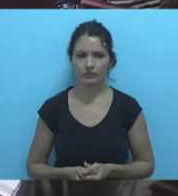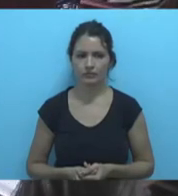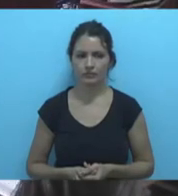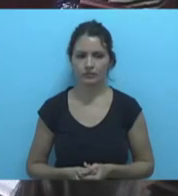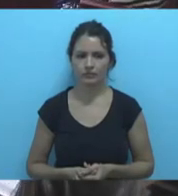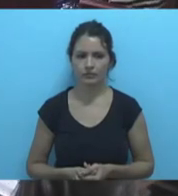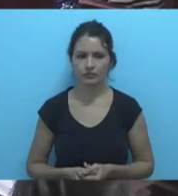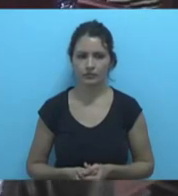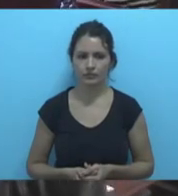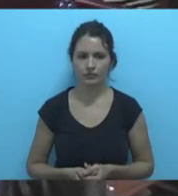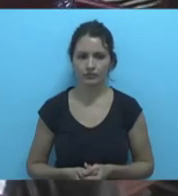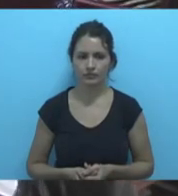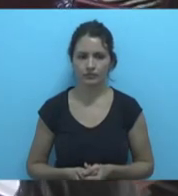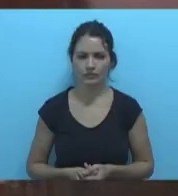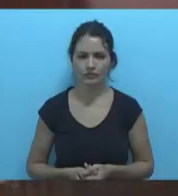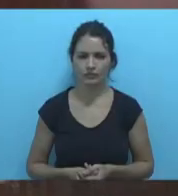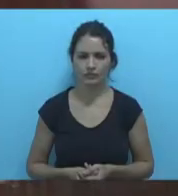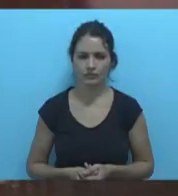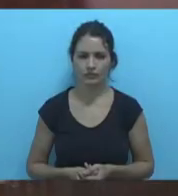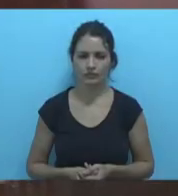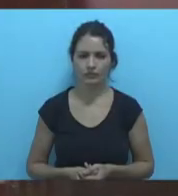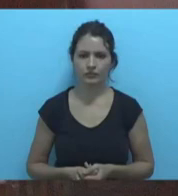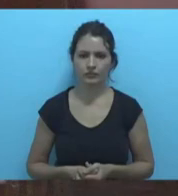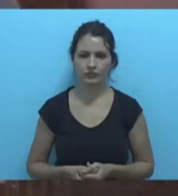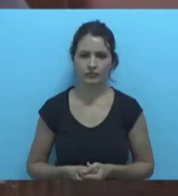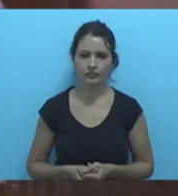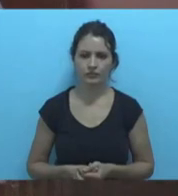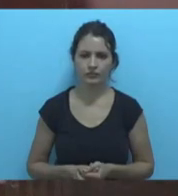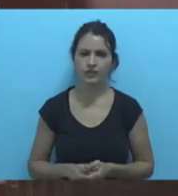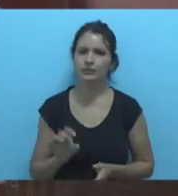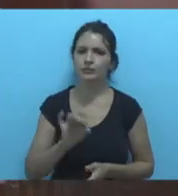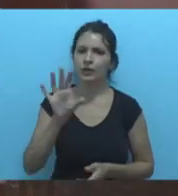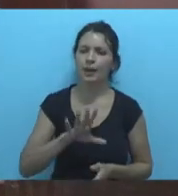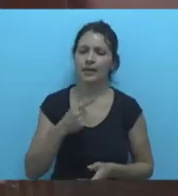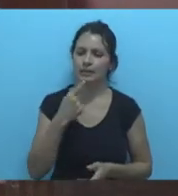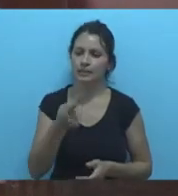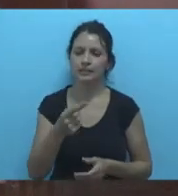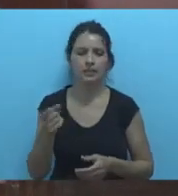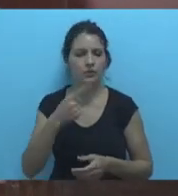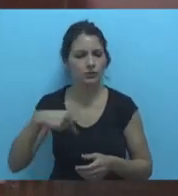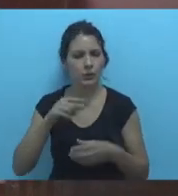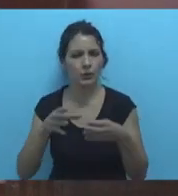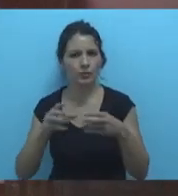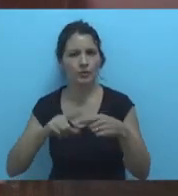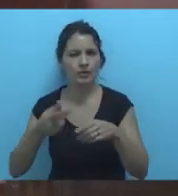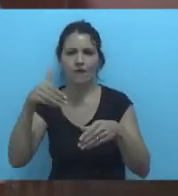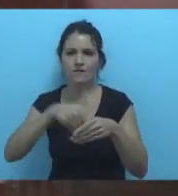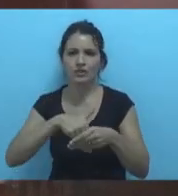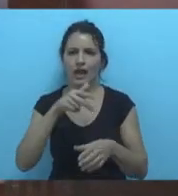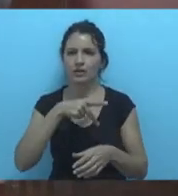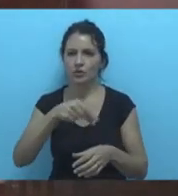No quieren que hable más. Sí, simplemente, señora Presidenta, para dejar constancia del no acompañamiento del proyecto recién,